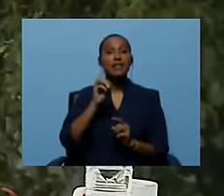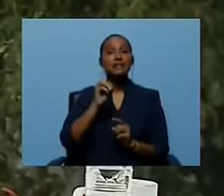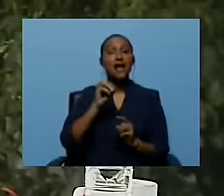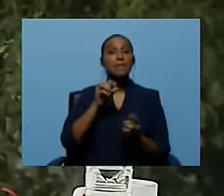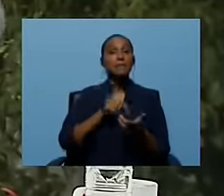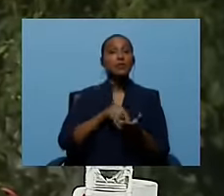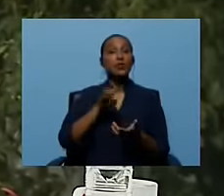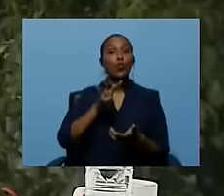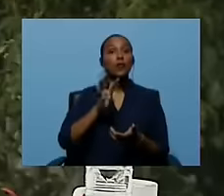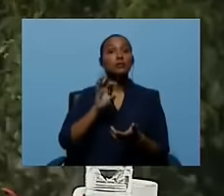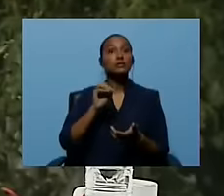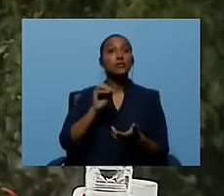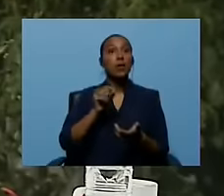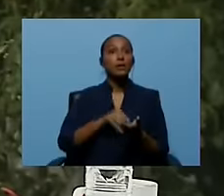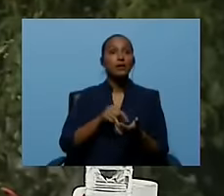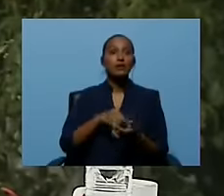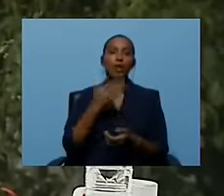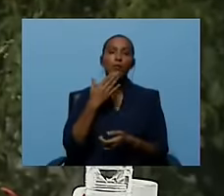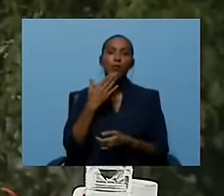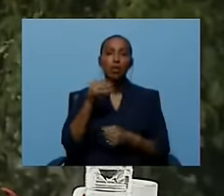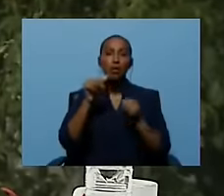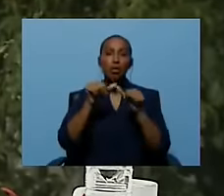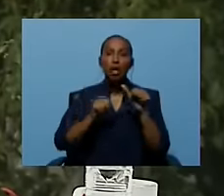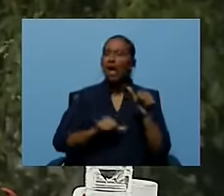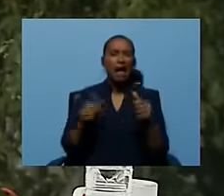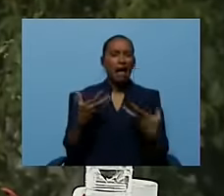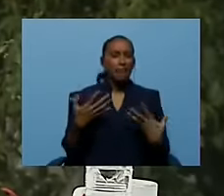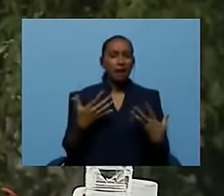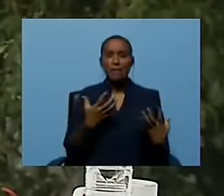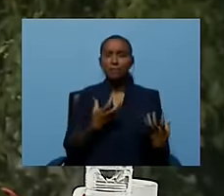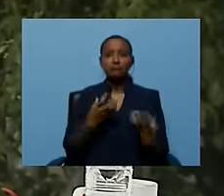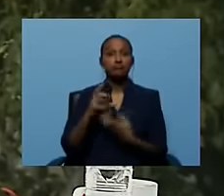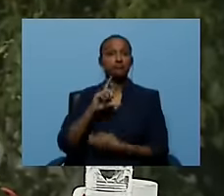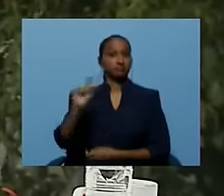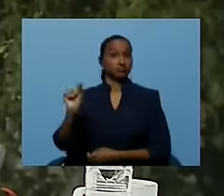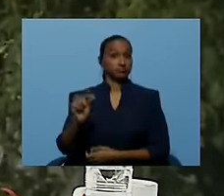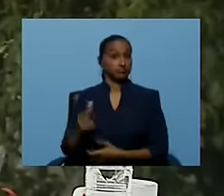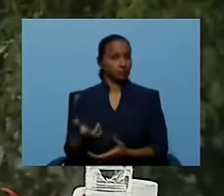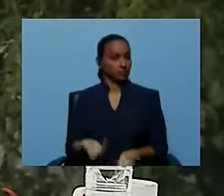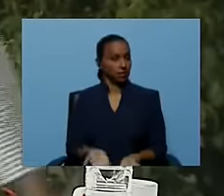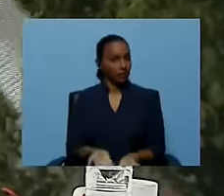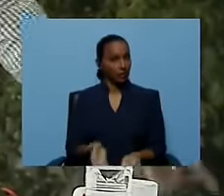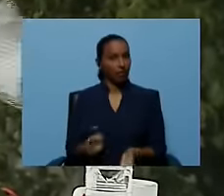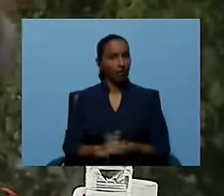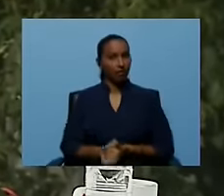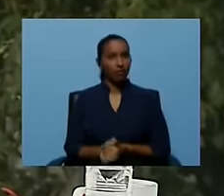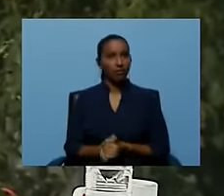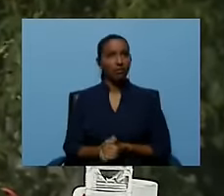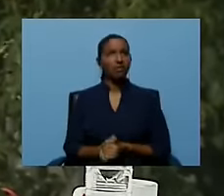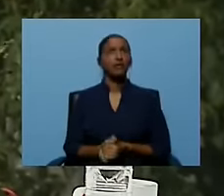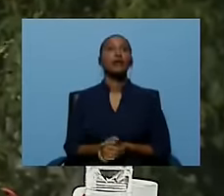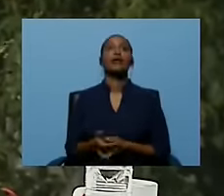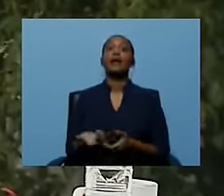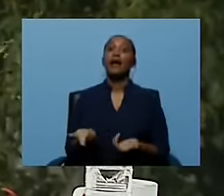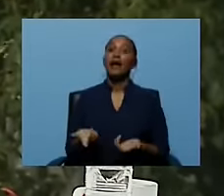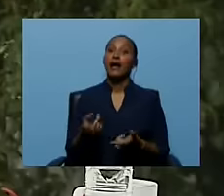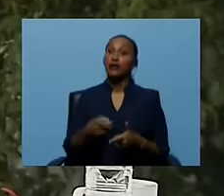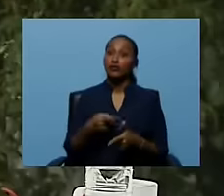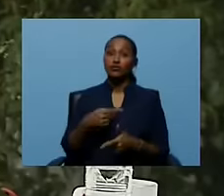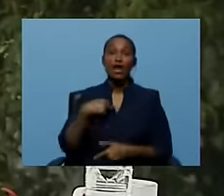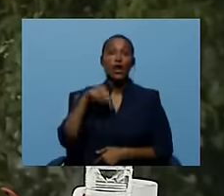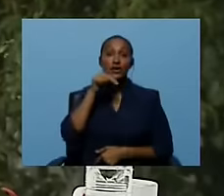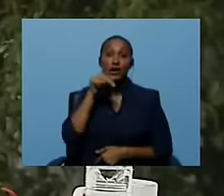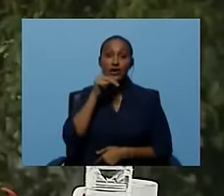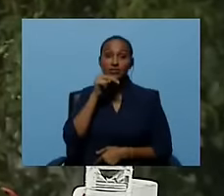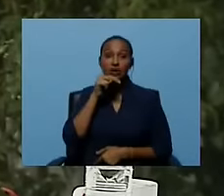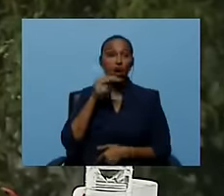minutos, se aburre y nos tenemos que ir. ¿Ustedes han visto eso? ¿Ah? Bueno, a los nietos míos le pasa y nos tenemos